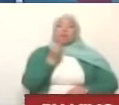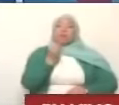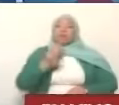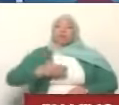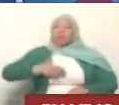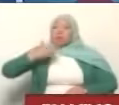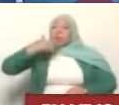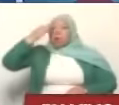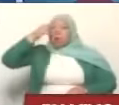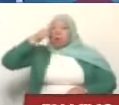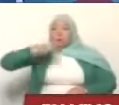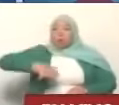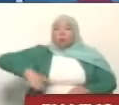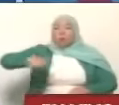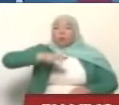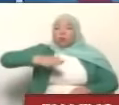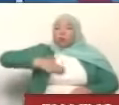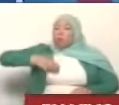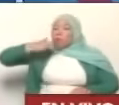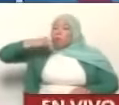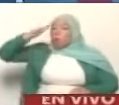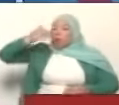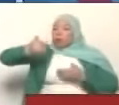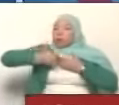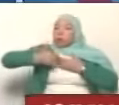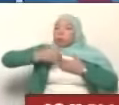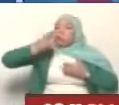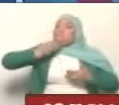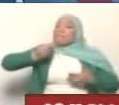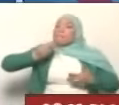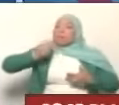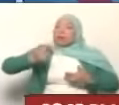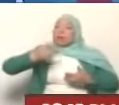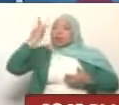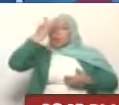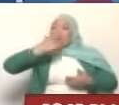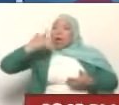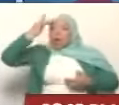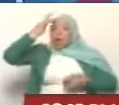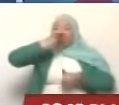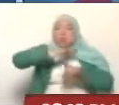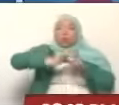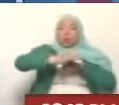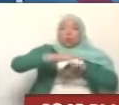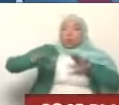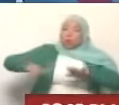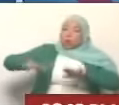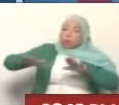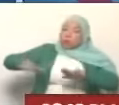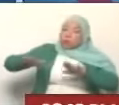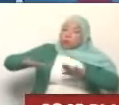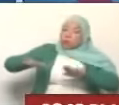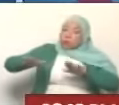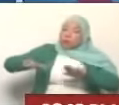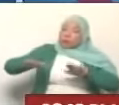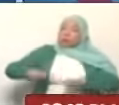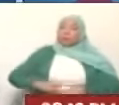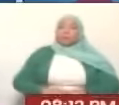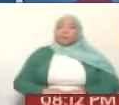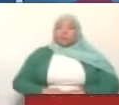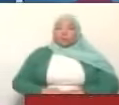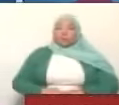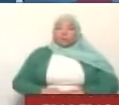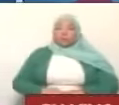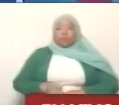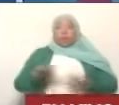Oriente contra todo el pueblo árabe y contra todos los pueblos de África y de la cultura de la religión musulmana.